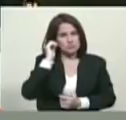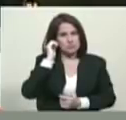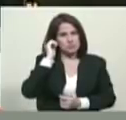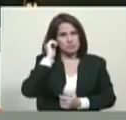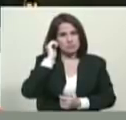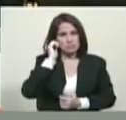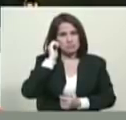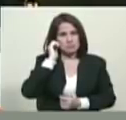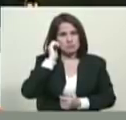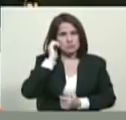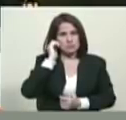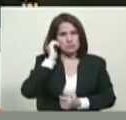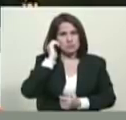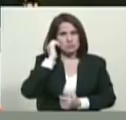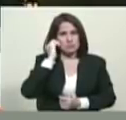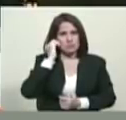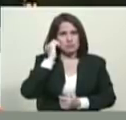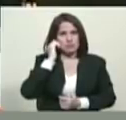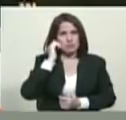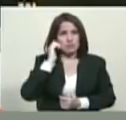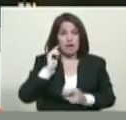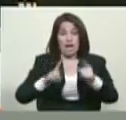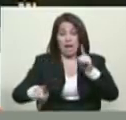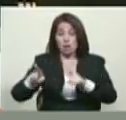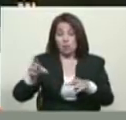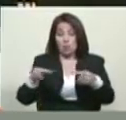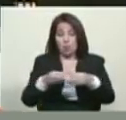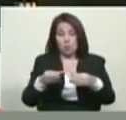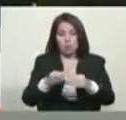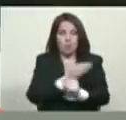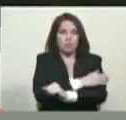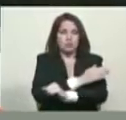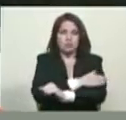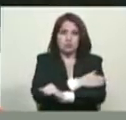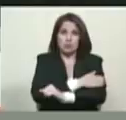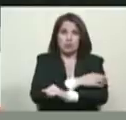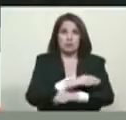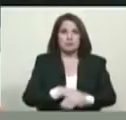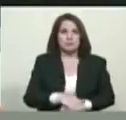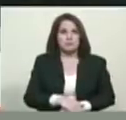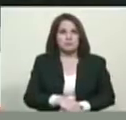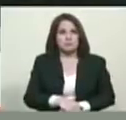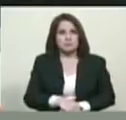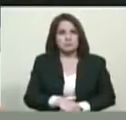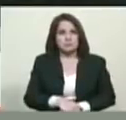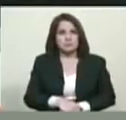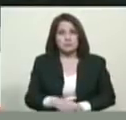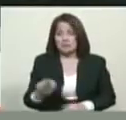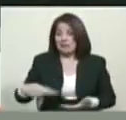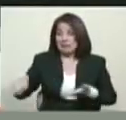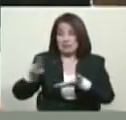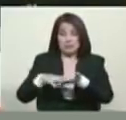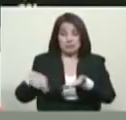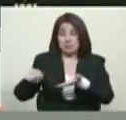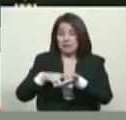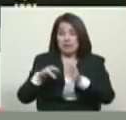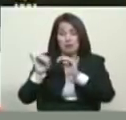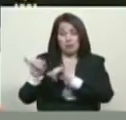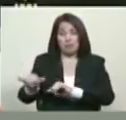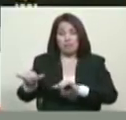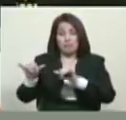derechosos, algunos opositores, más están repitiendo lo que quiere hacer el imperio